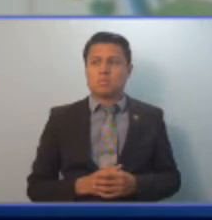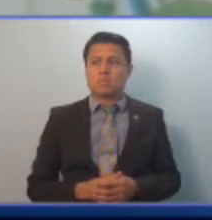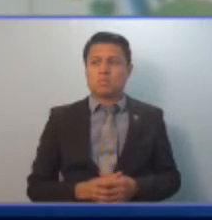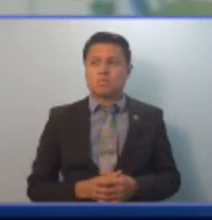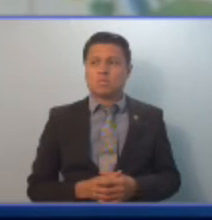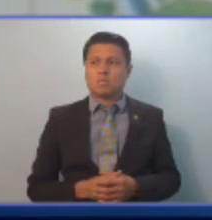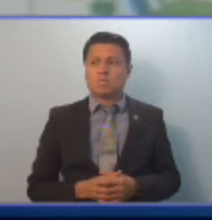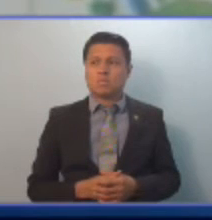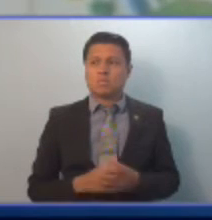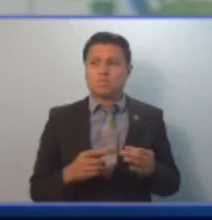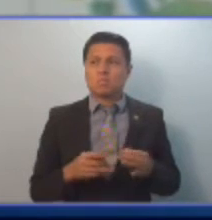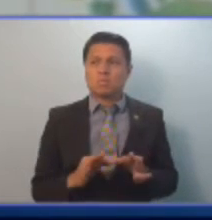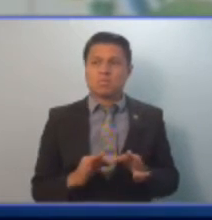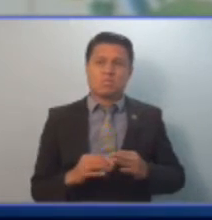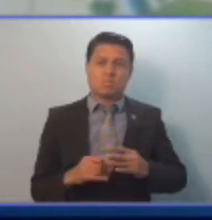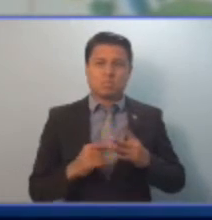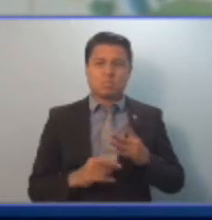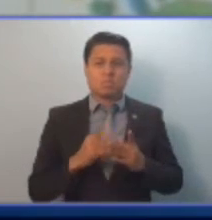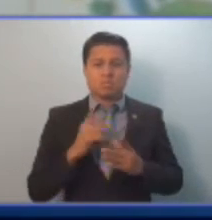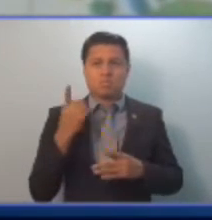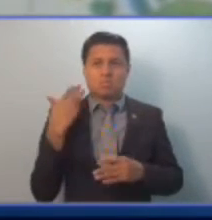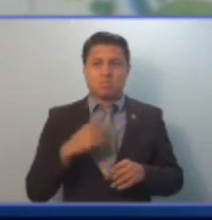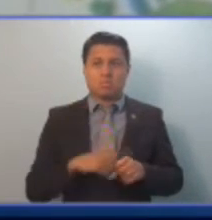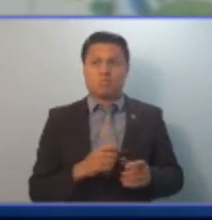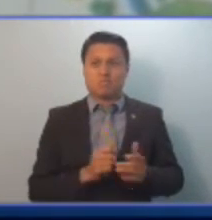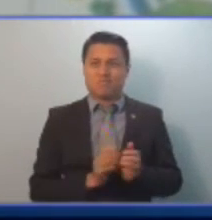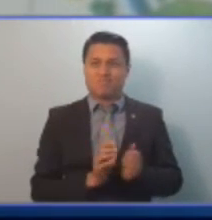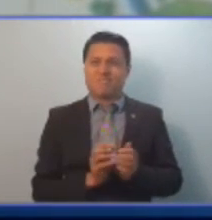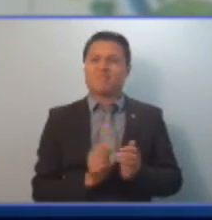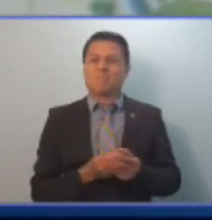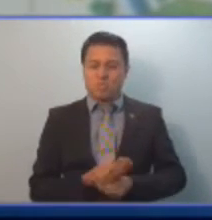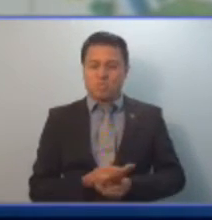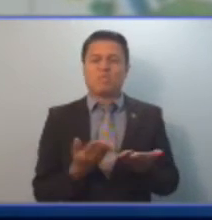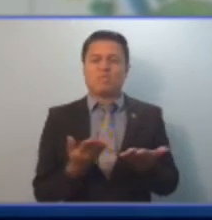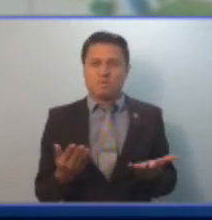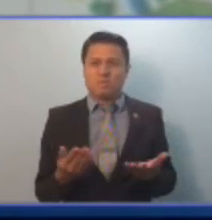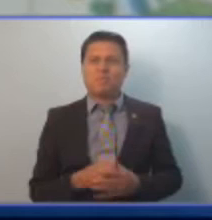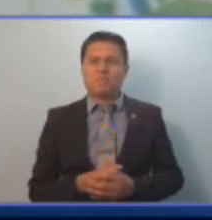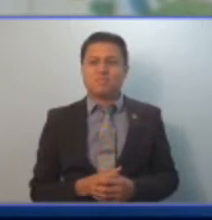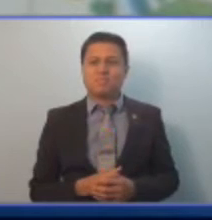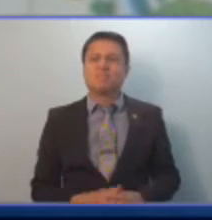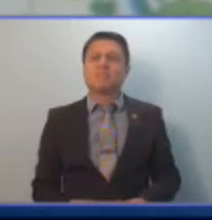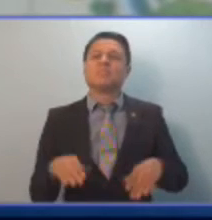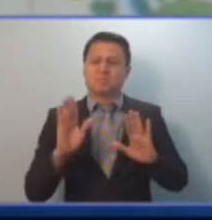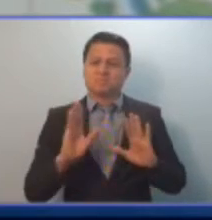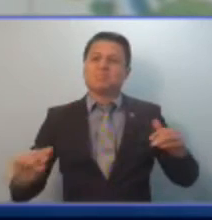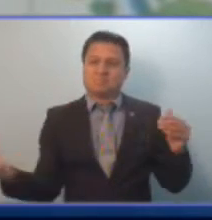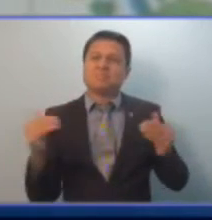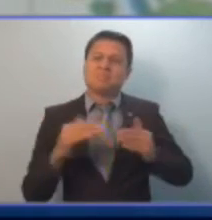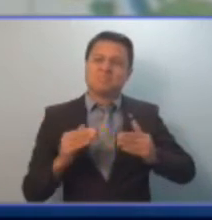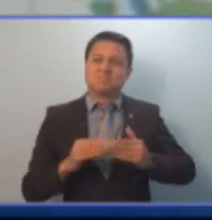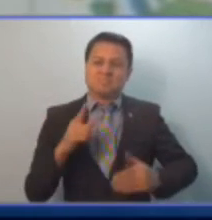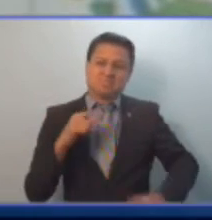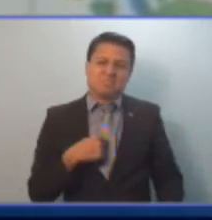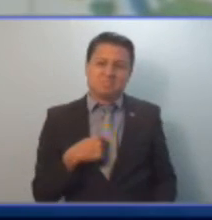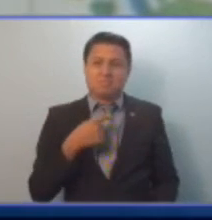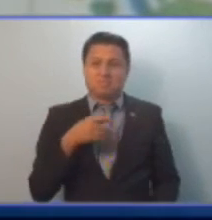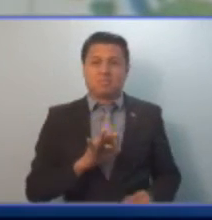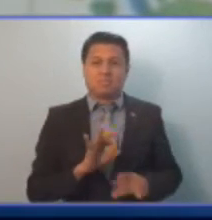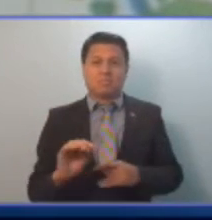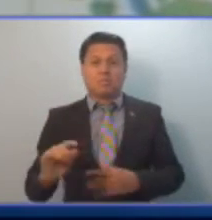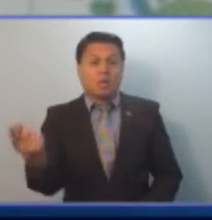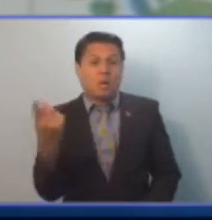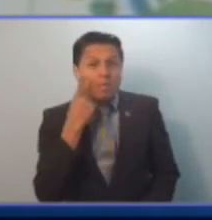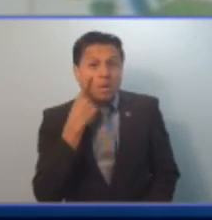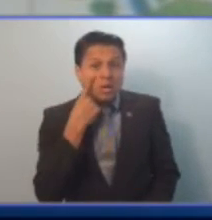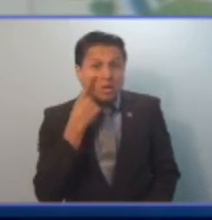electromagnéticas. Esa era el conflicto. Al final terminó muy bien, pero mi trabajo eso era prácticamente estar